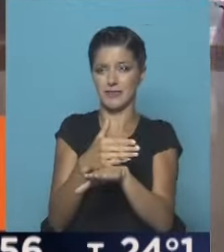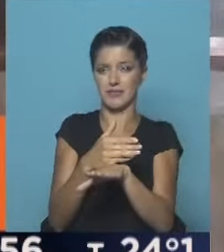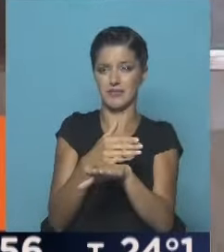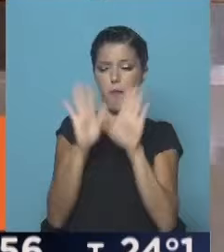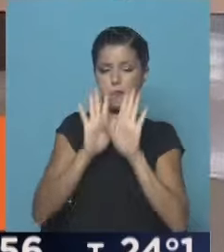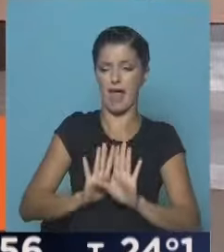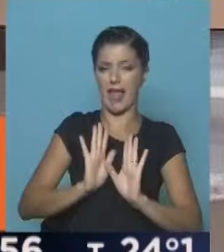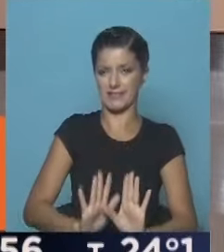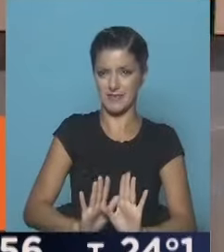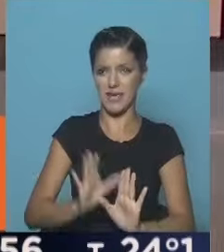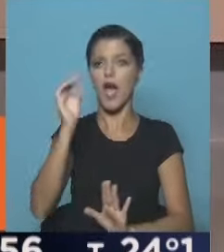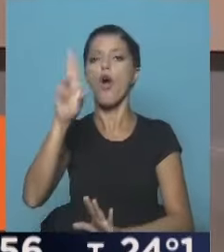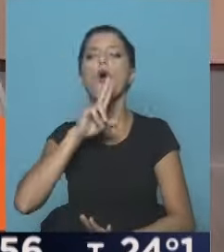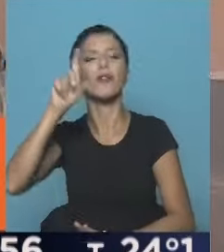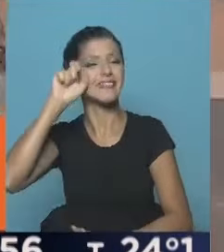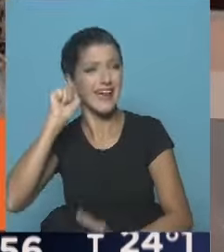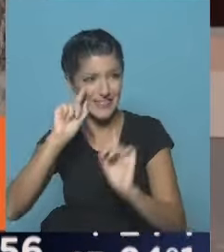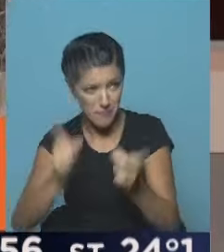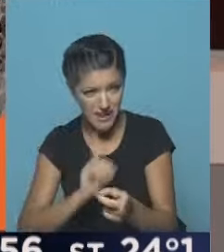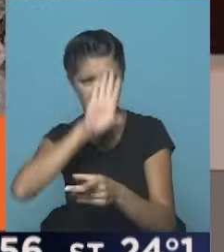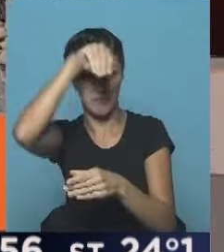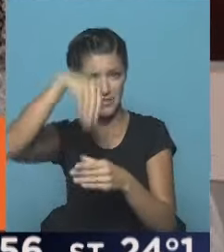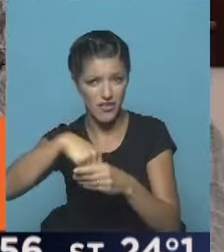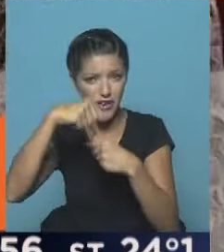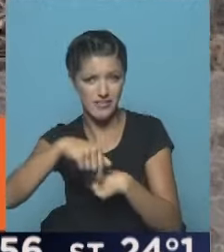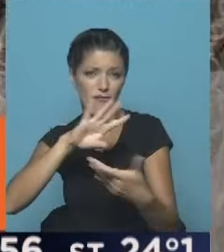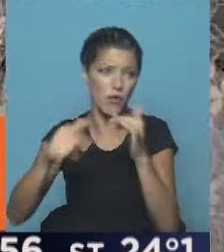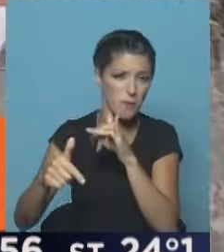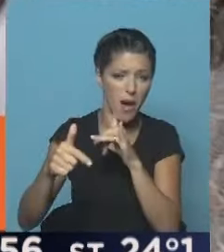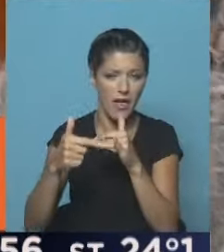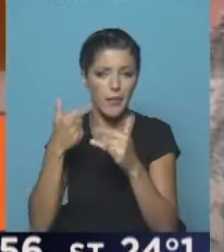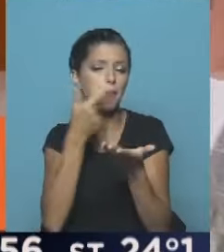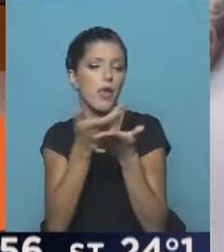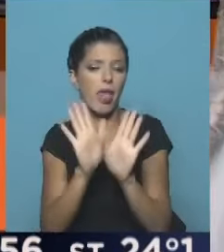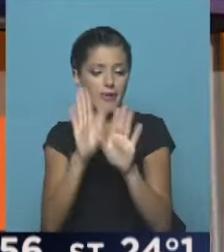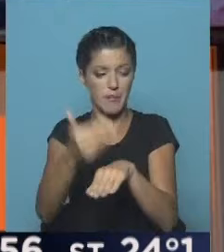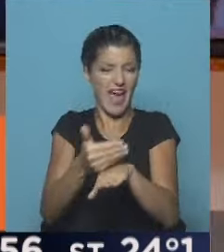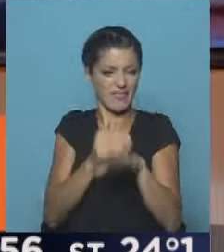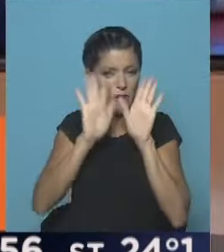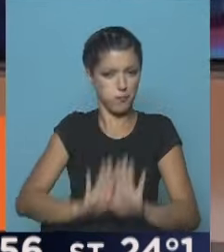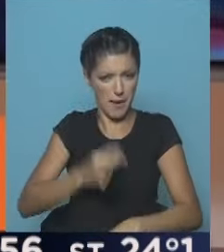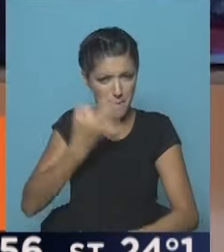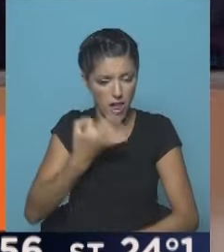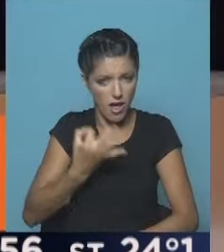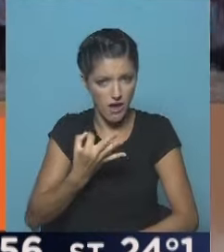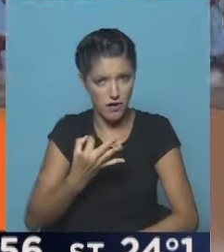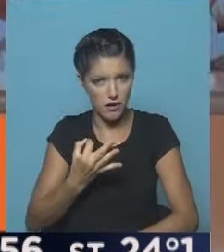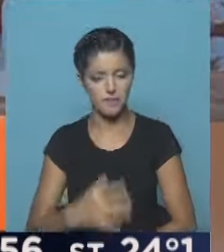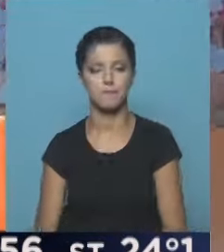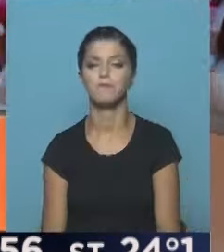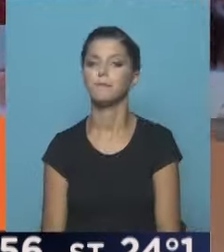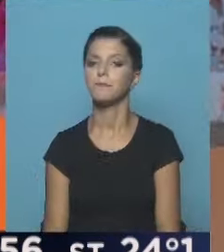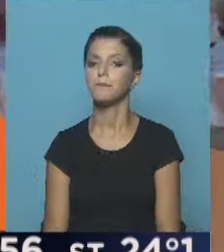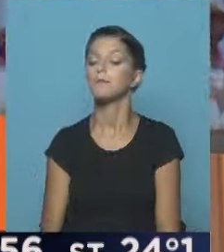que hasta Ortega Díaz forma parte de ese montaje? Yo lo que podría estar diciendo es que los gobiernos que